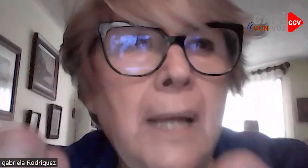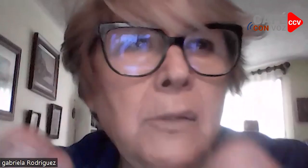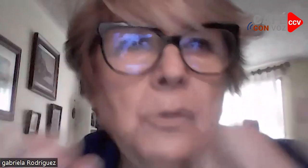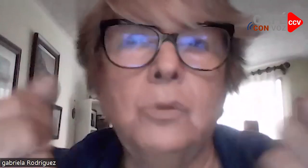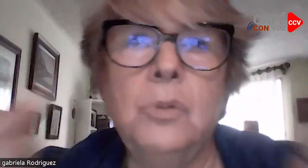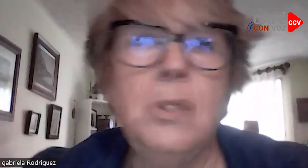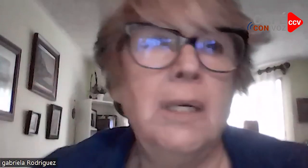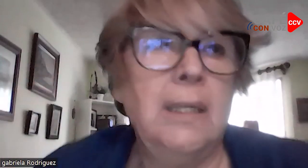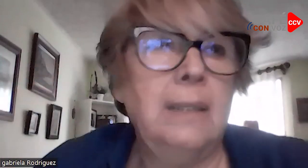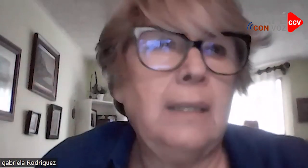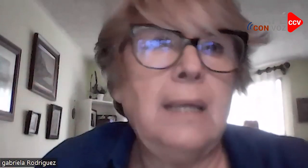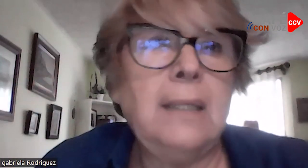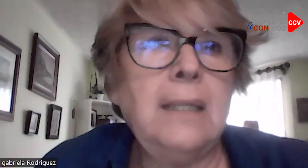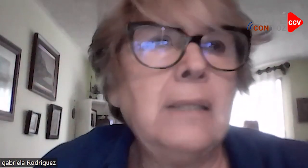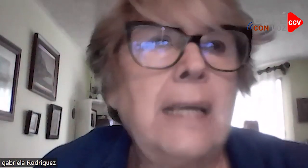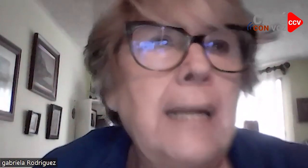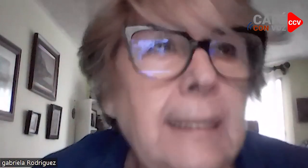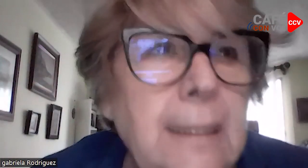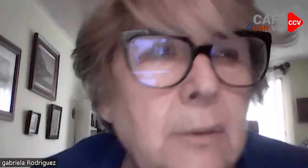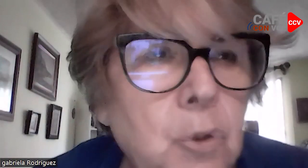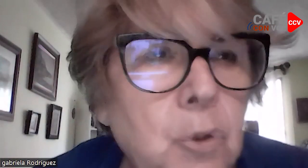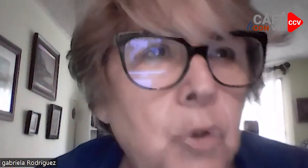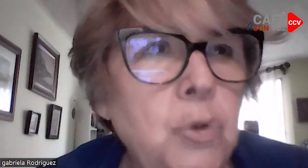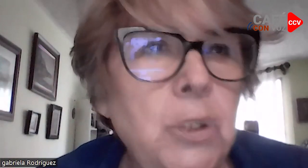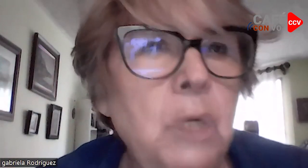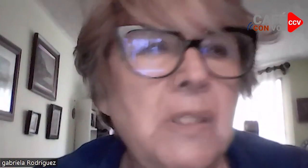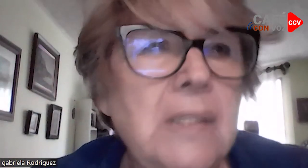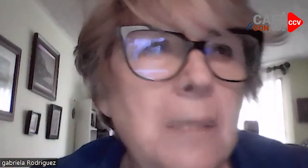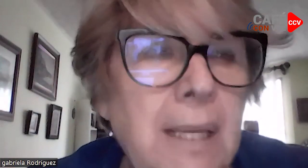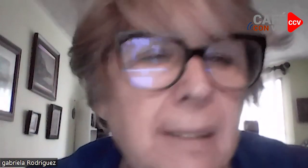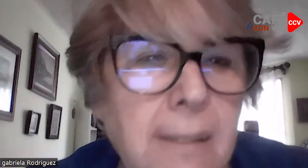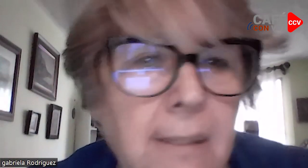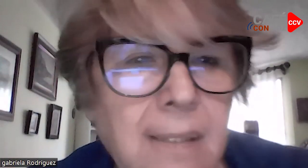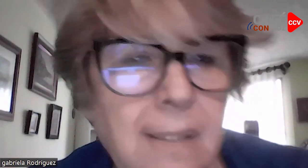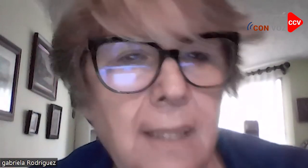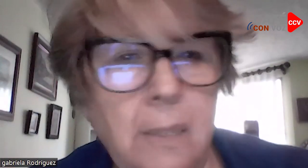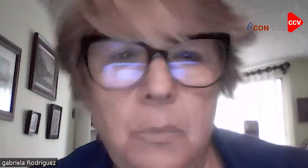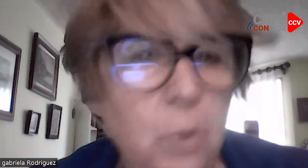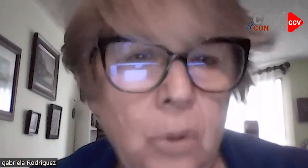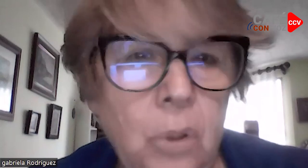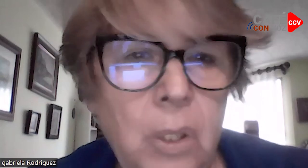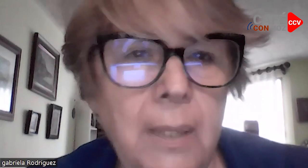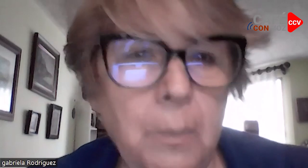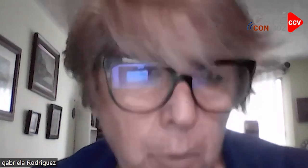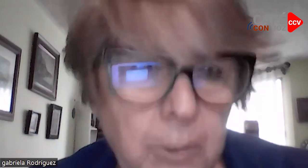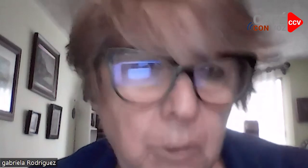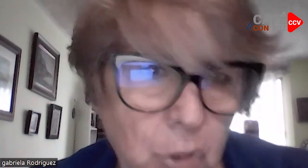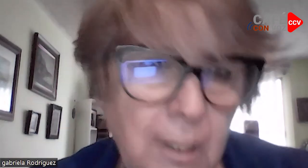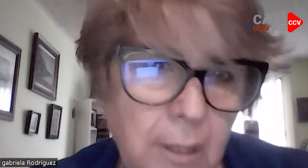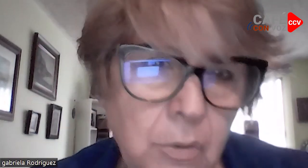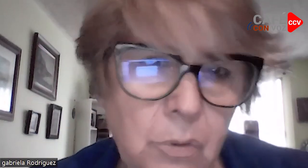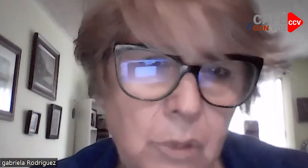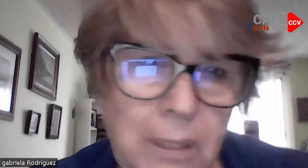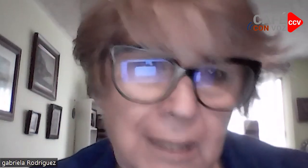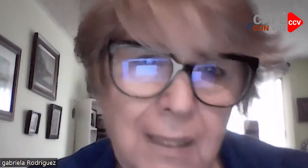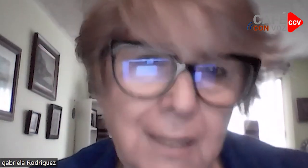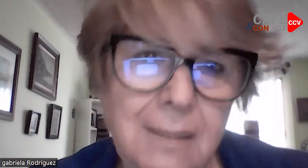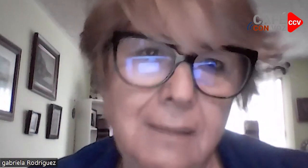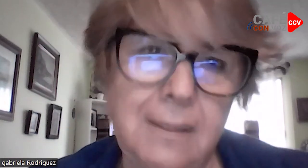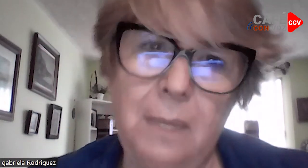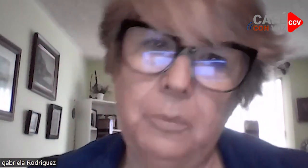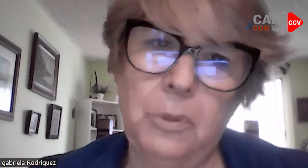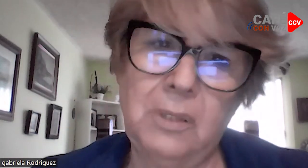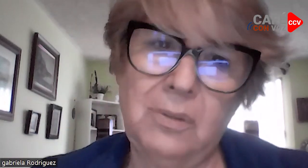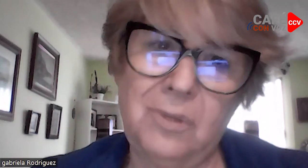tenerlos en brazos ni que hay que regalarles todo ni a un sistema de asistencialismo no pero persona que son que